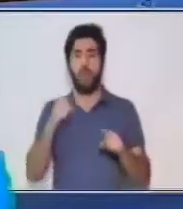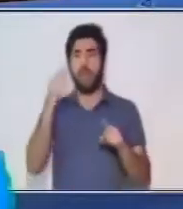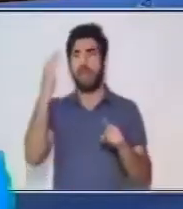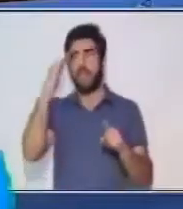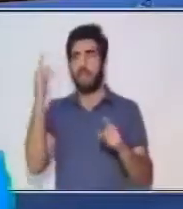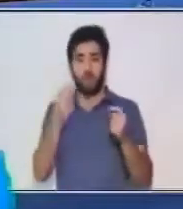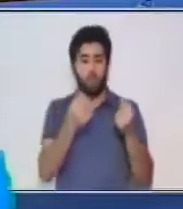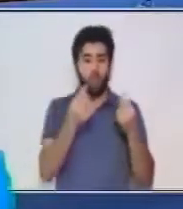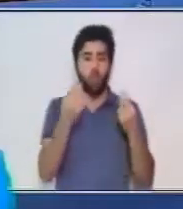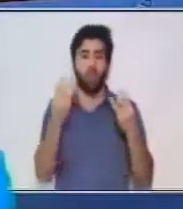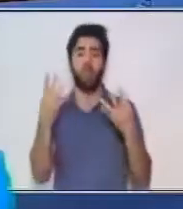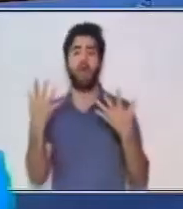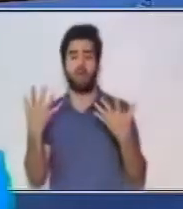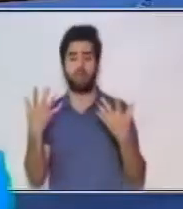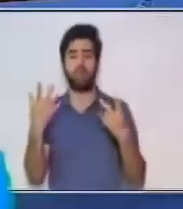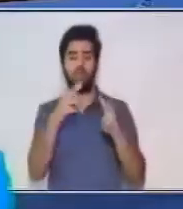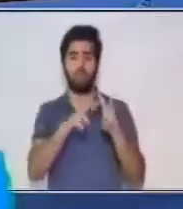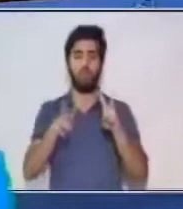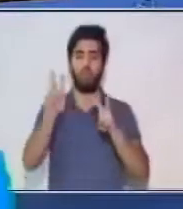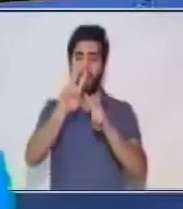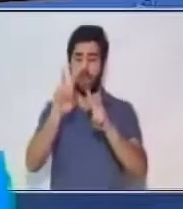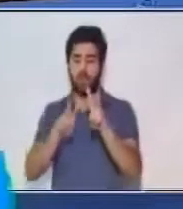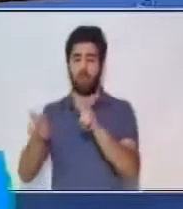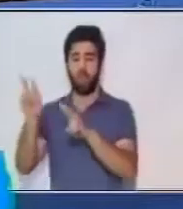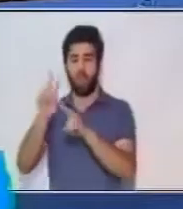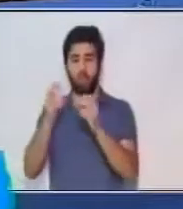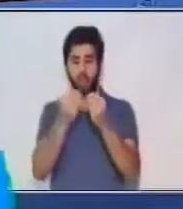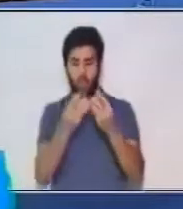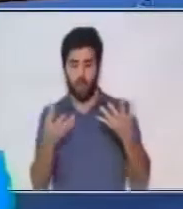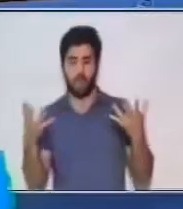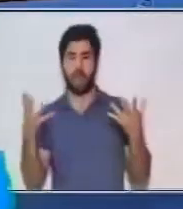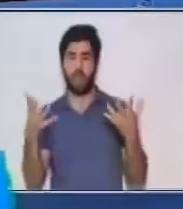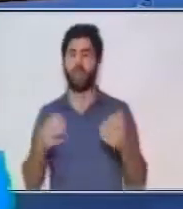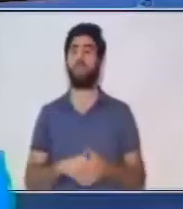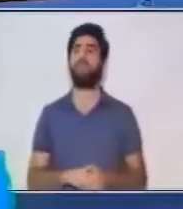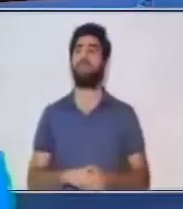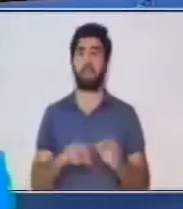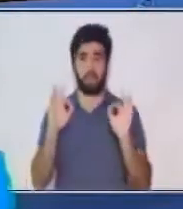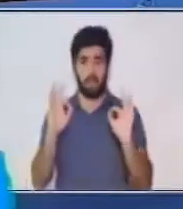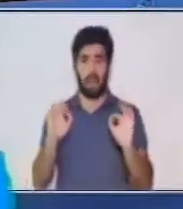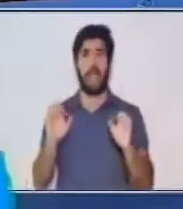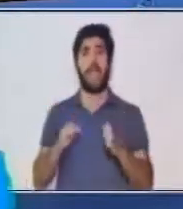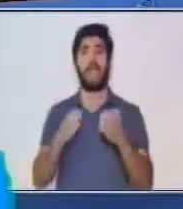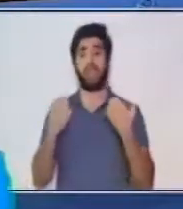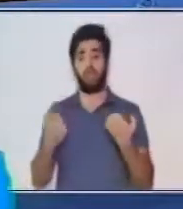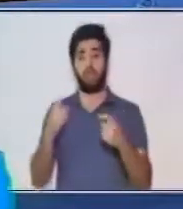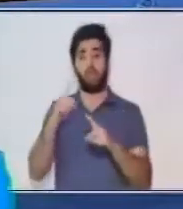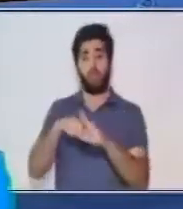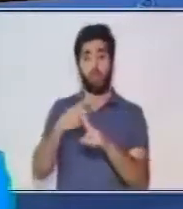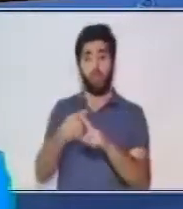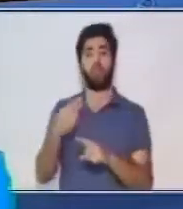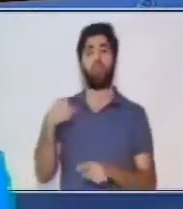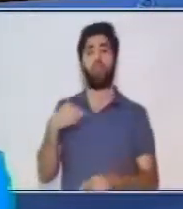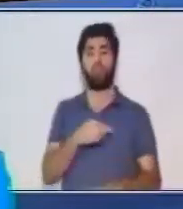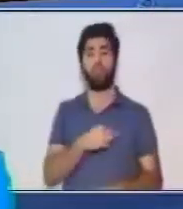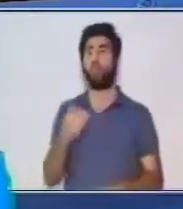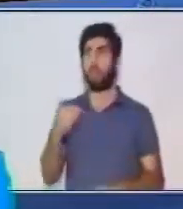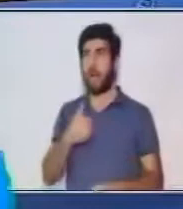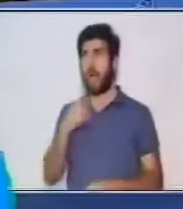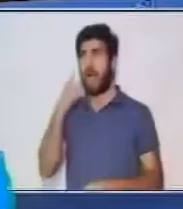raíz cuadrada del primer término. Entonces, cuando tenemos un